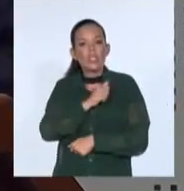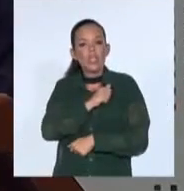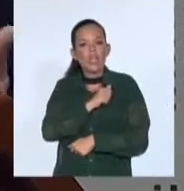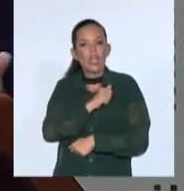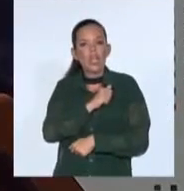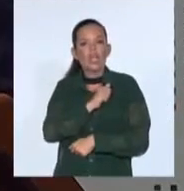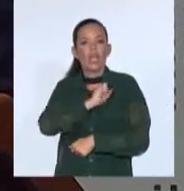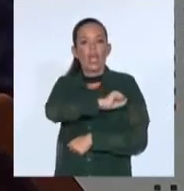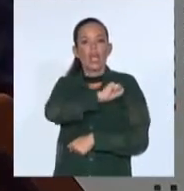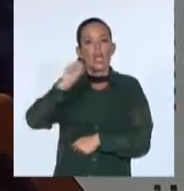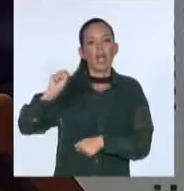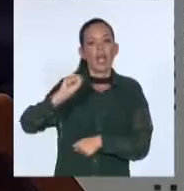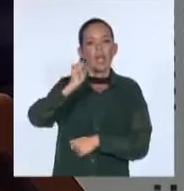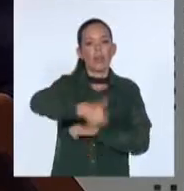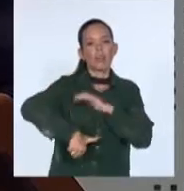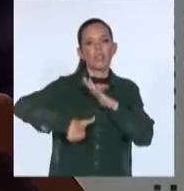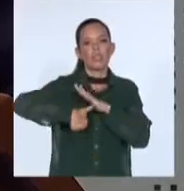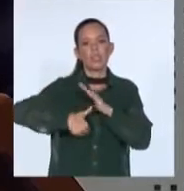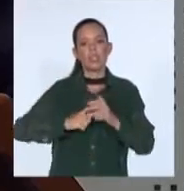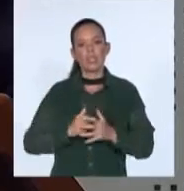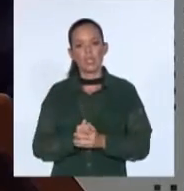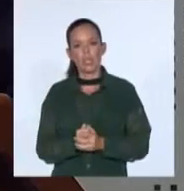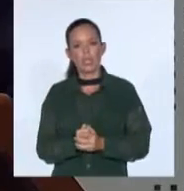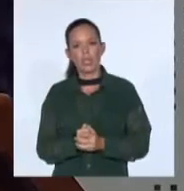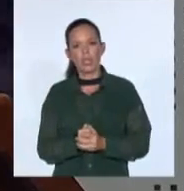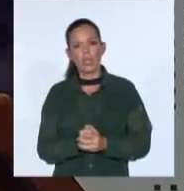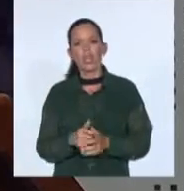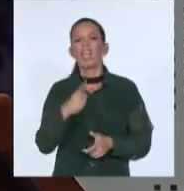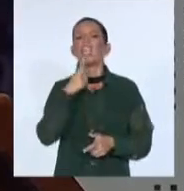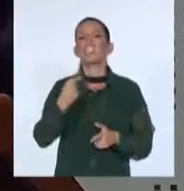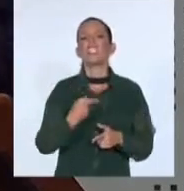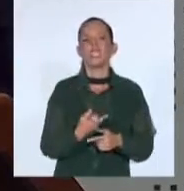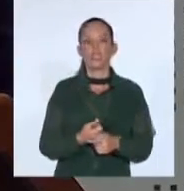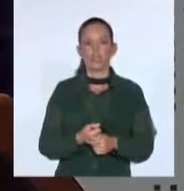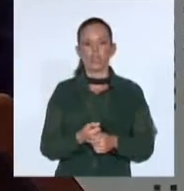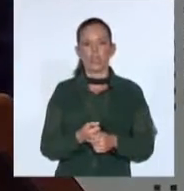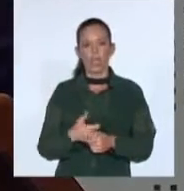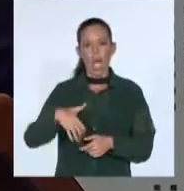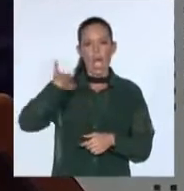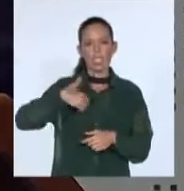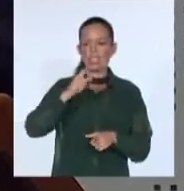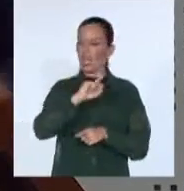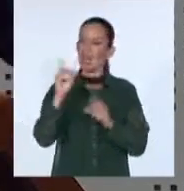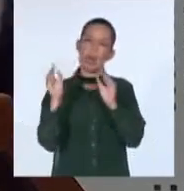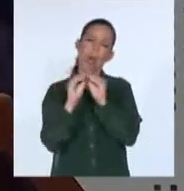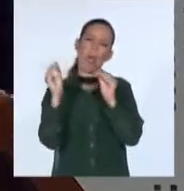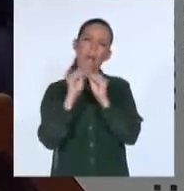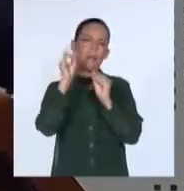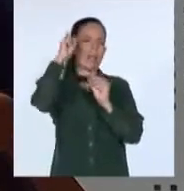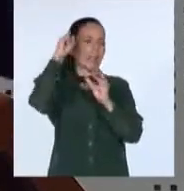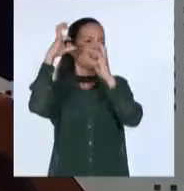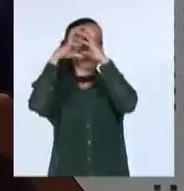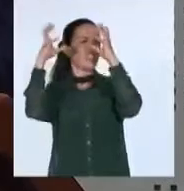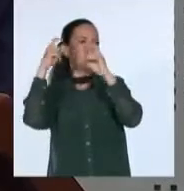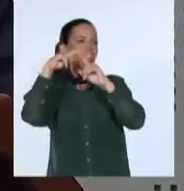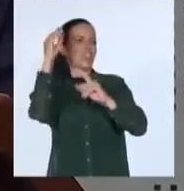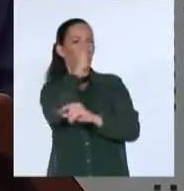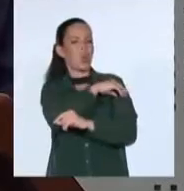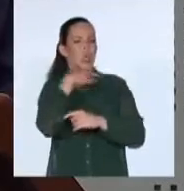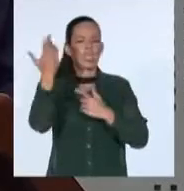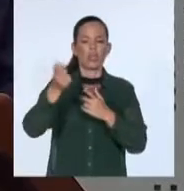que dicen que la Argentina no está para producir ciencia y tecnología, que eso debe importarlo a la Argentina.